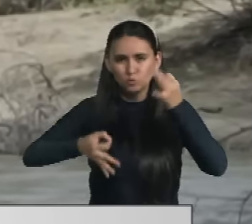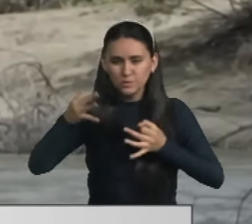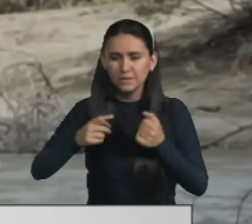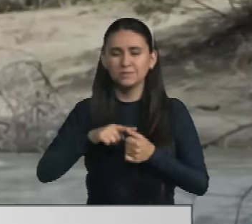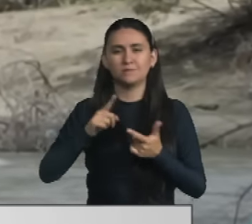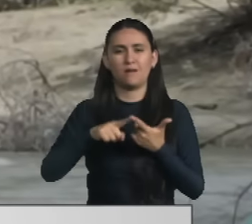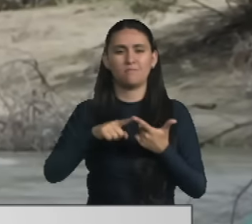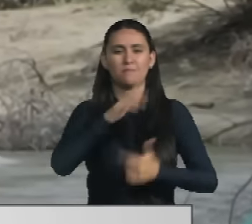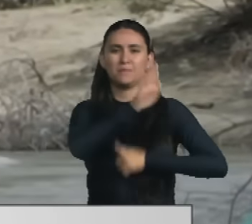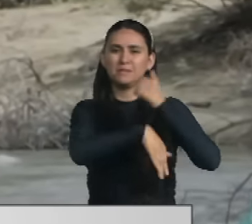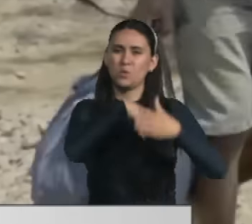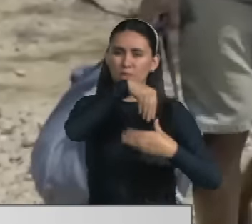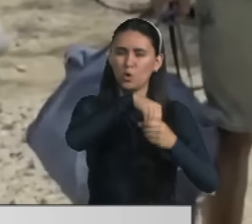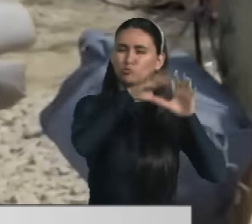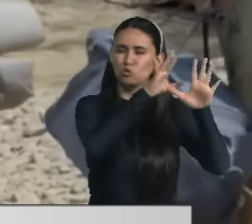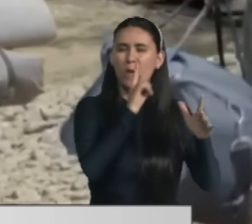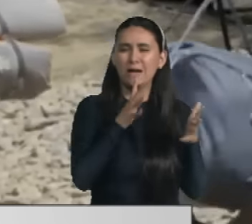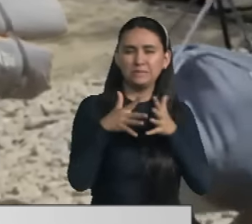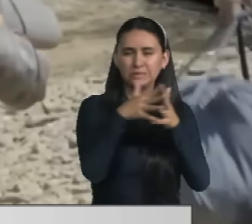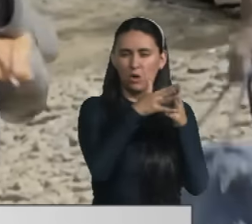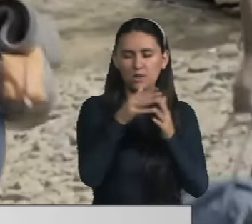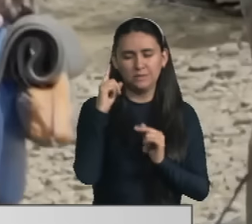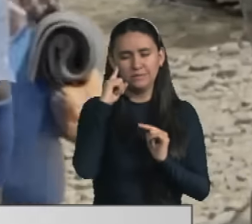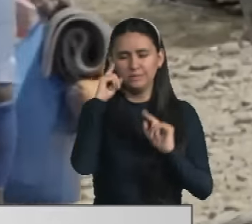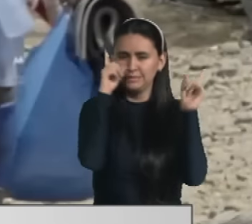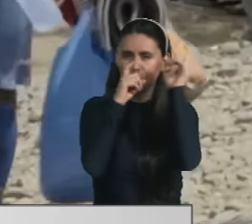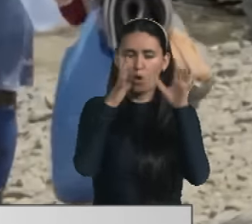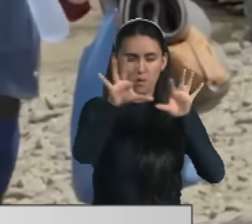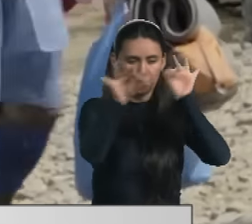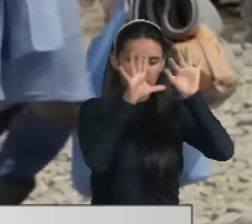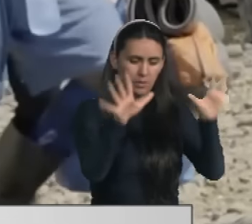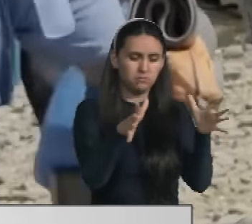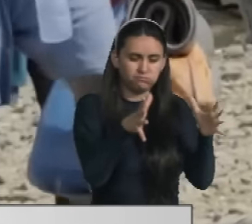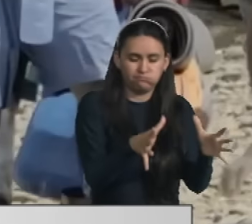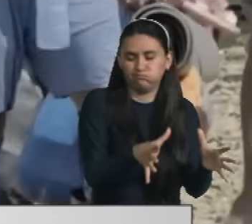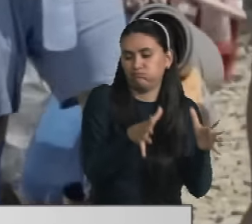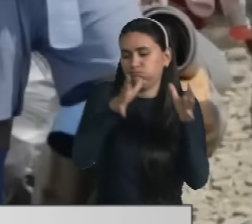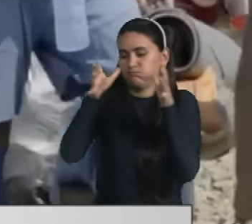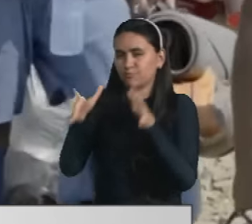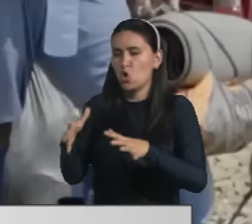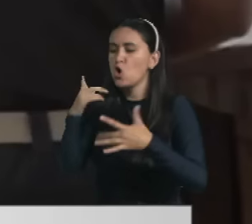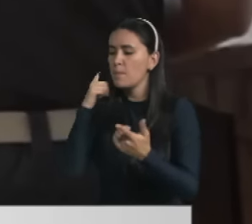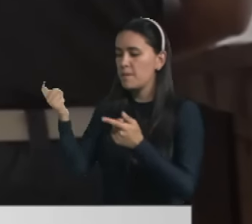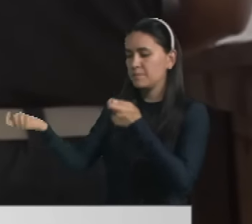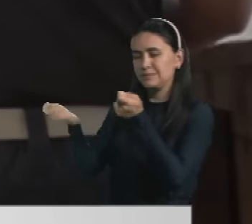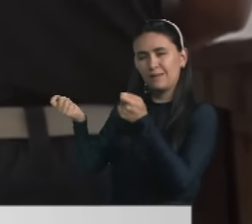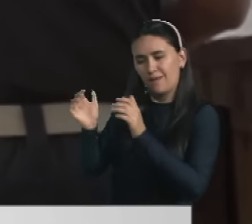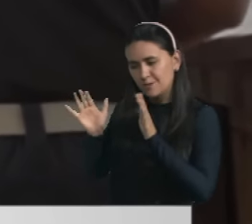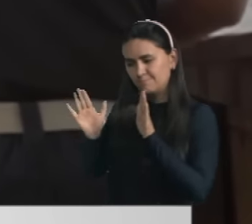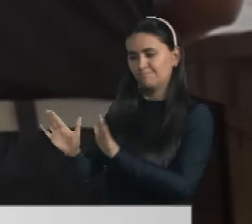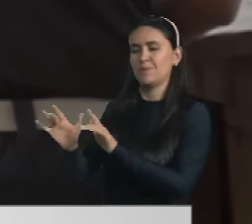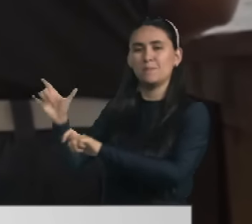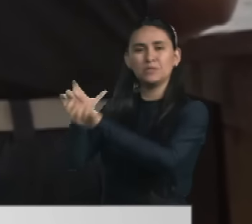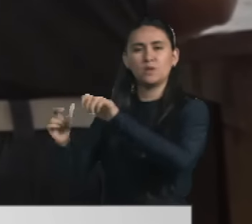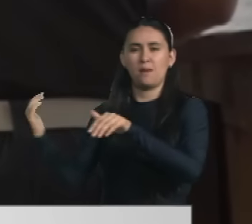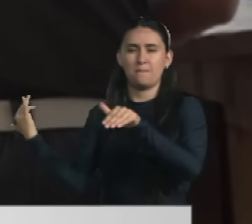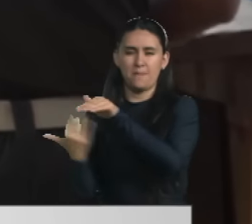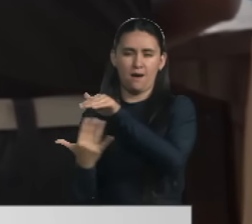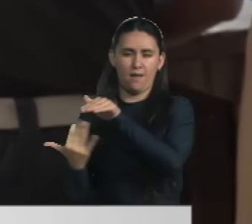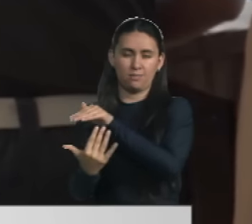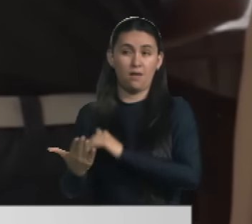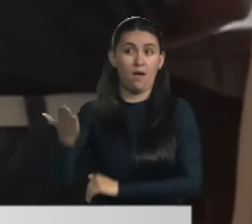Interior estadounidenses informaron que movilizarán una unidad especializada en el combate al tráfico de personas creada en el